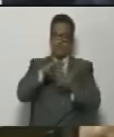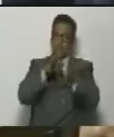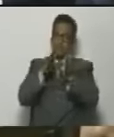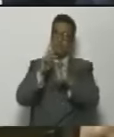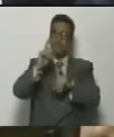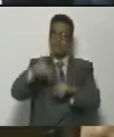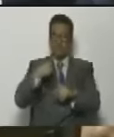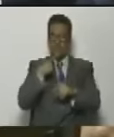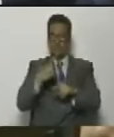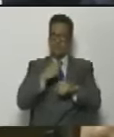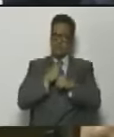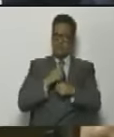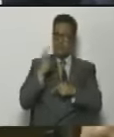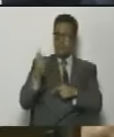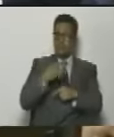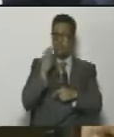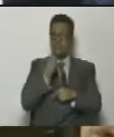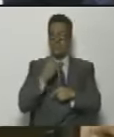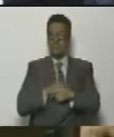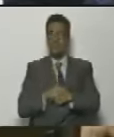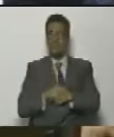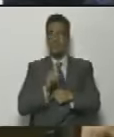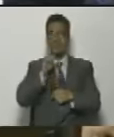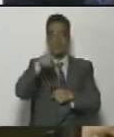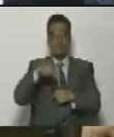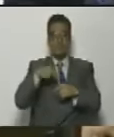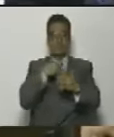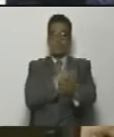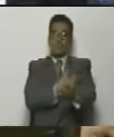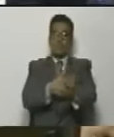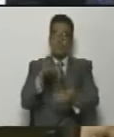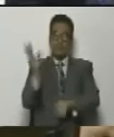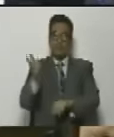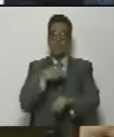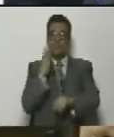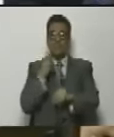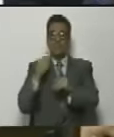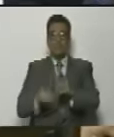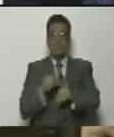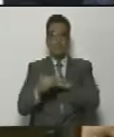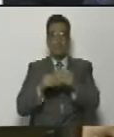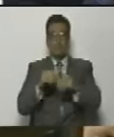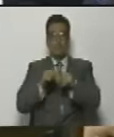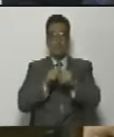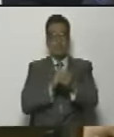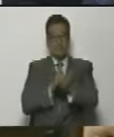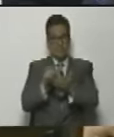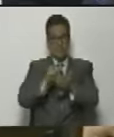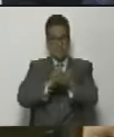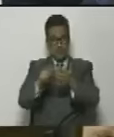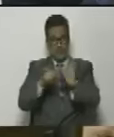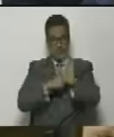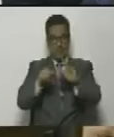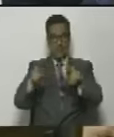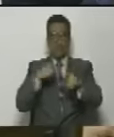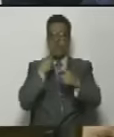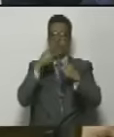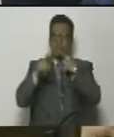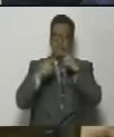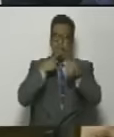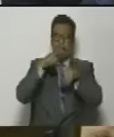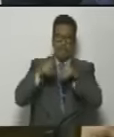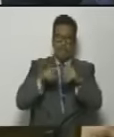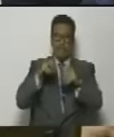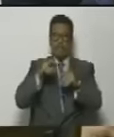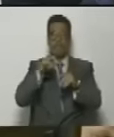pero también de las expectativas de la juventud. Y asimismo, millones de jóvenes a través del Sistema Patria fueron consultados y